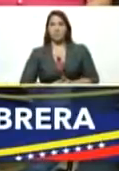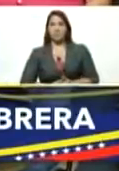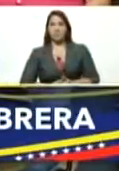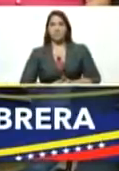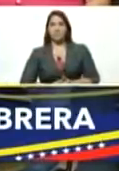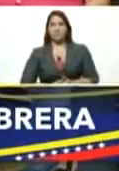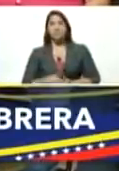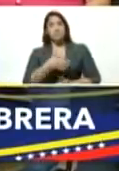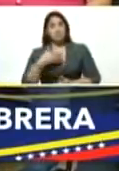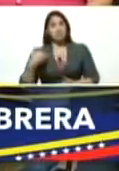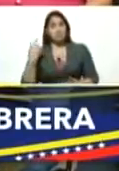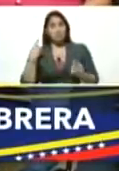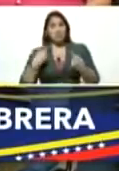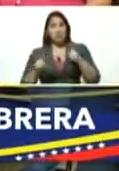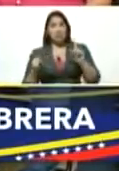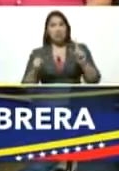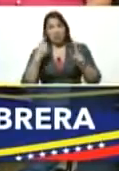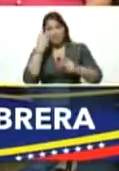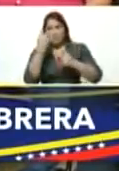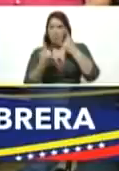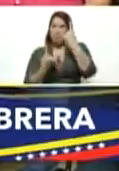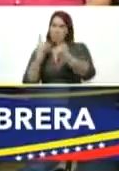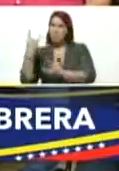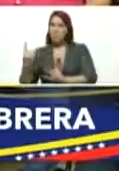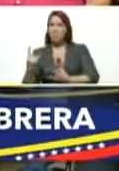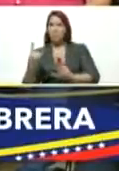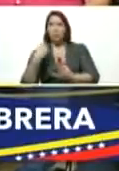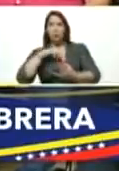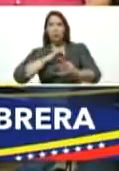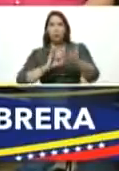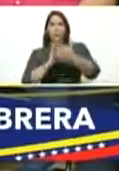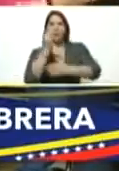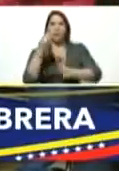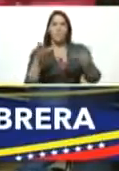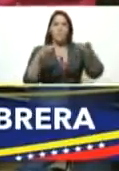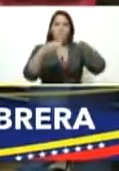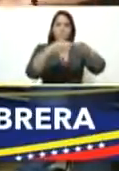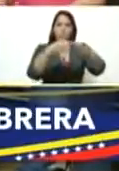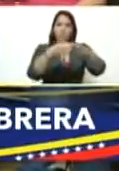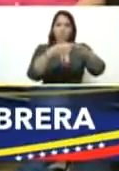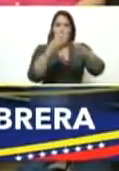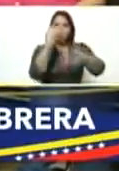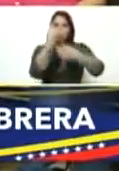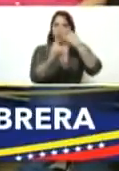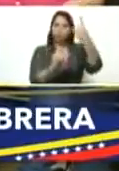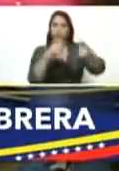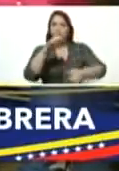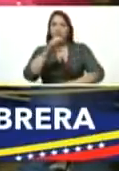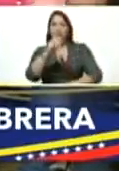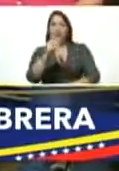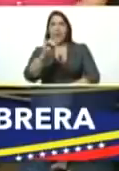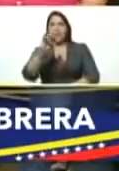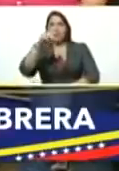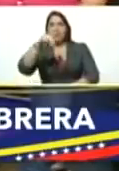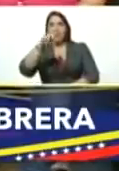tienen sus fans vamos a fundar el club de fans de edinson alvarado